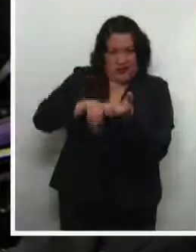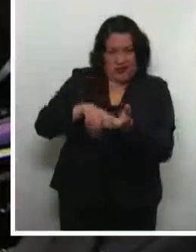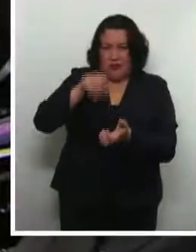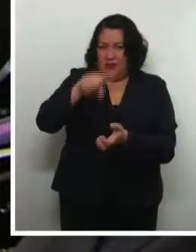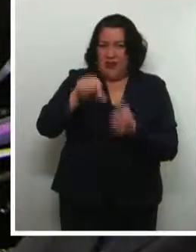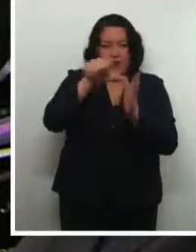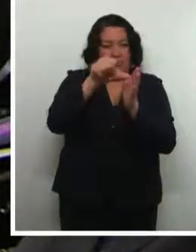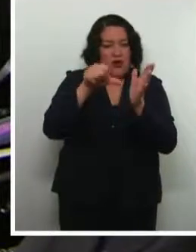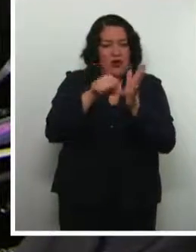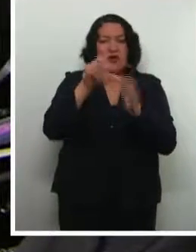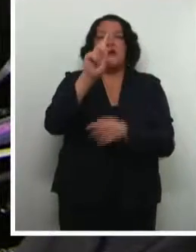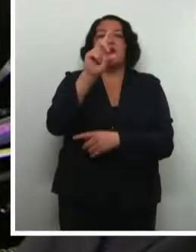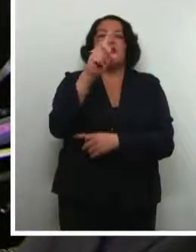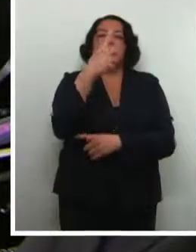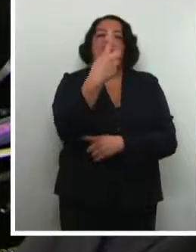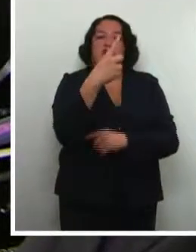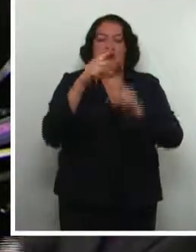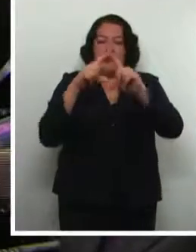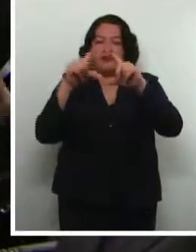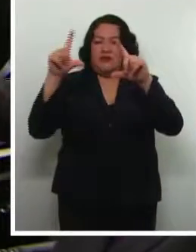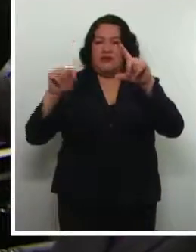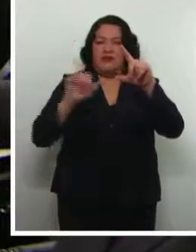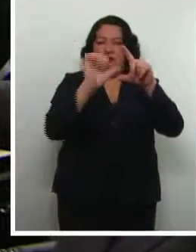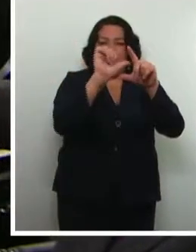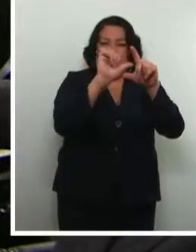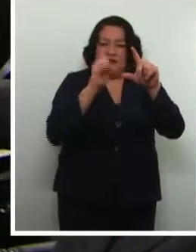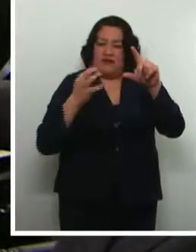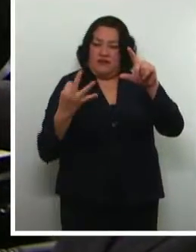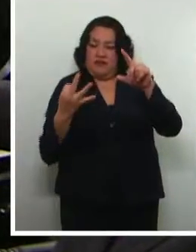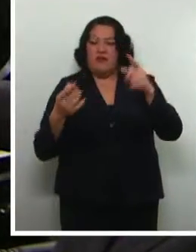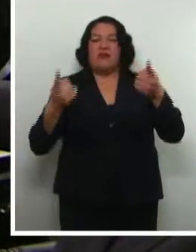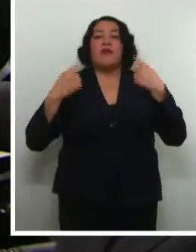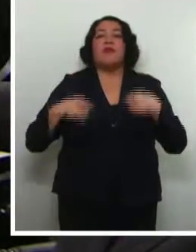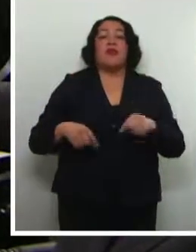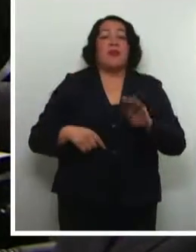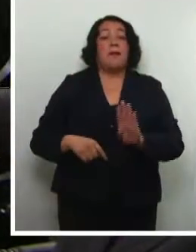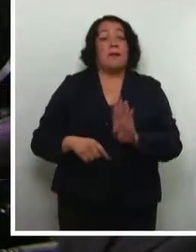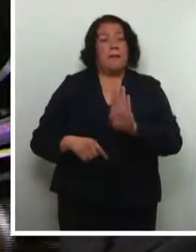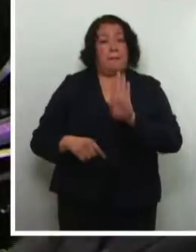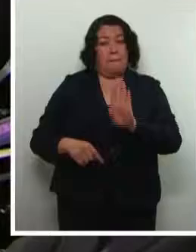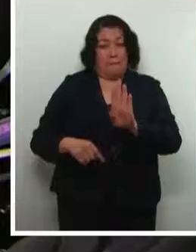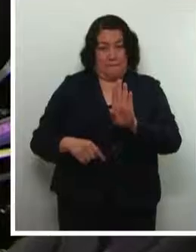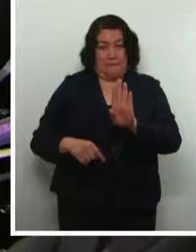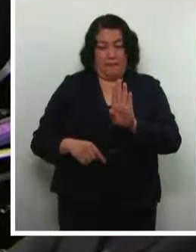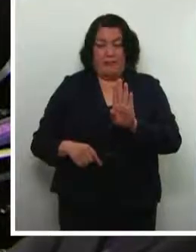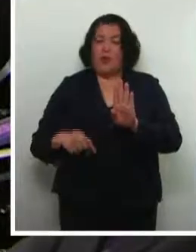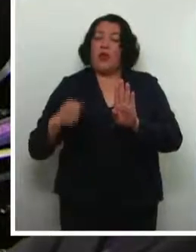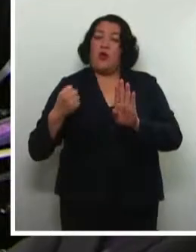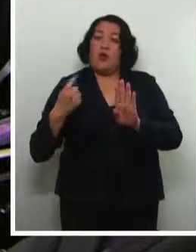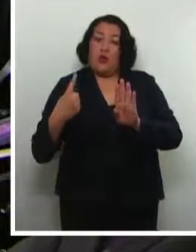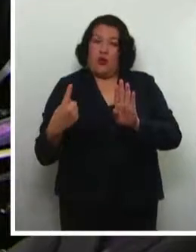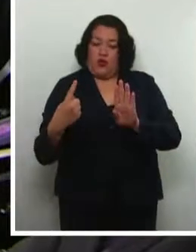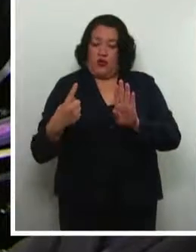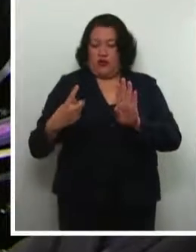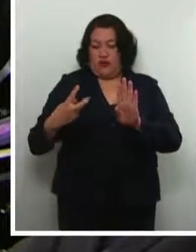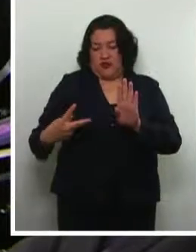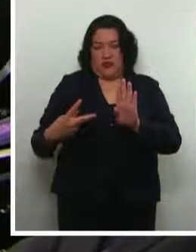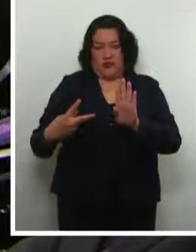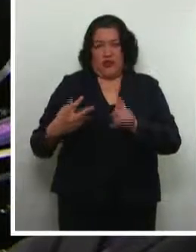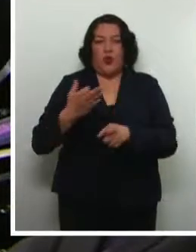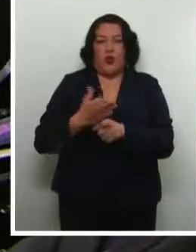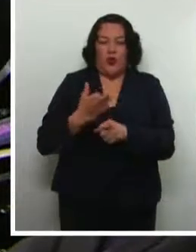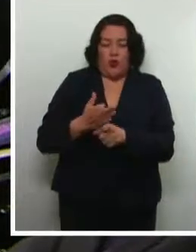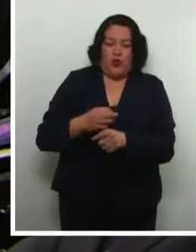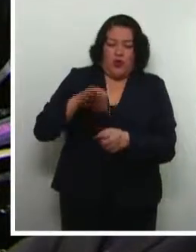artículo 31, apartado A, numeral 3 y apartado B, numeral 1 y 2, en